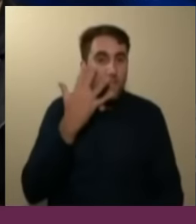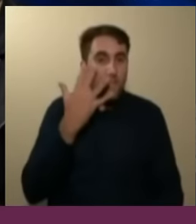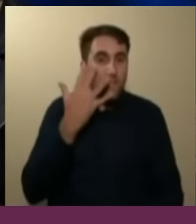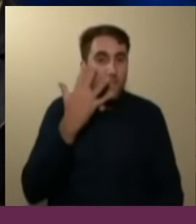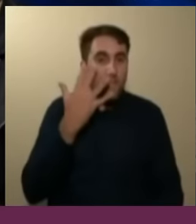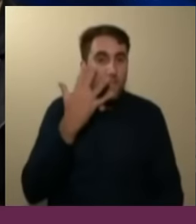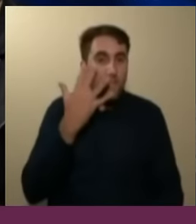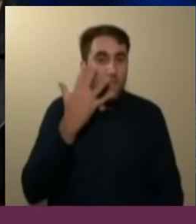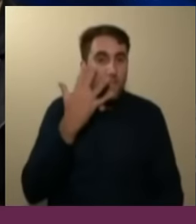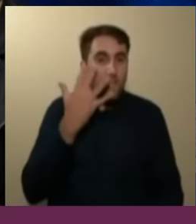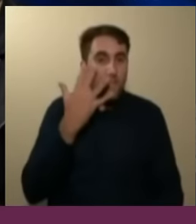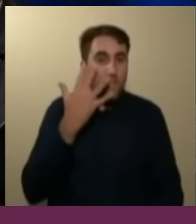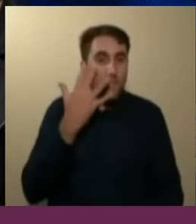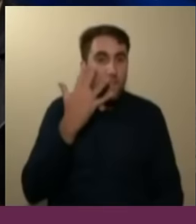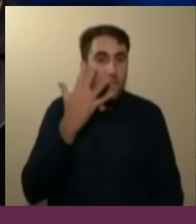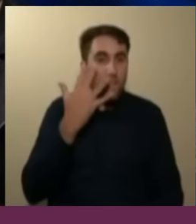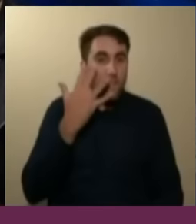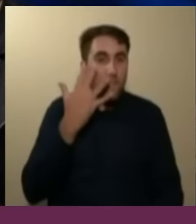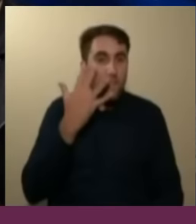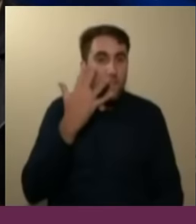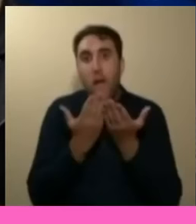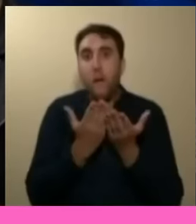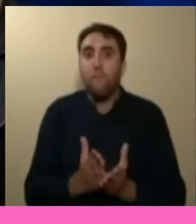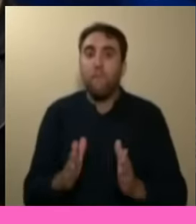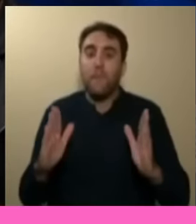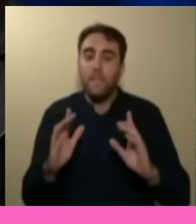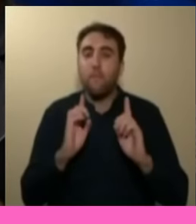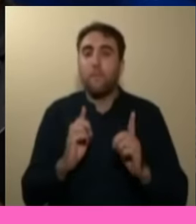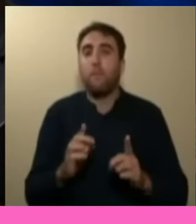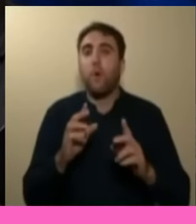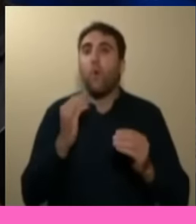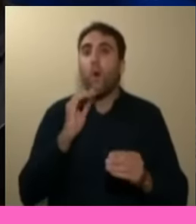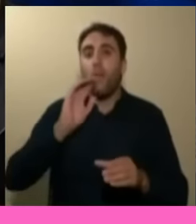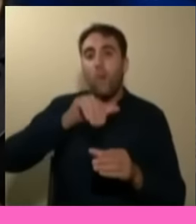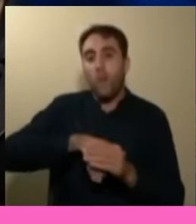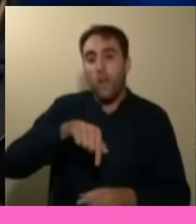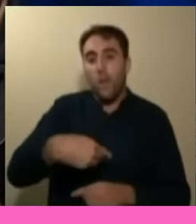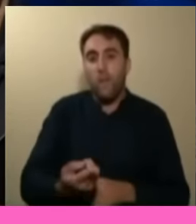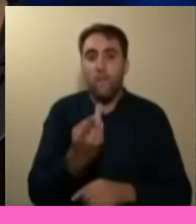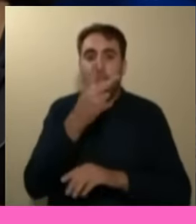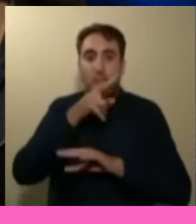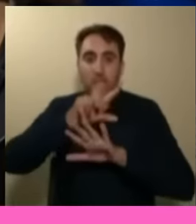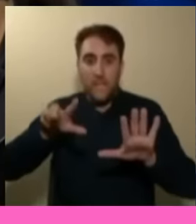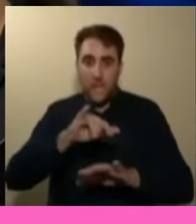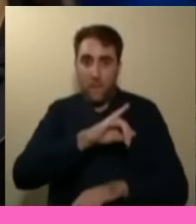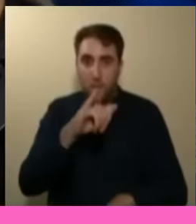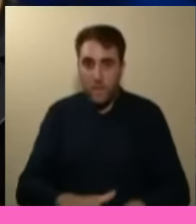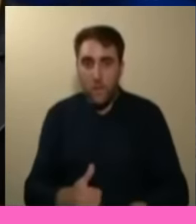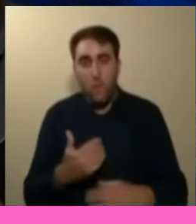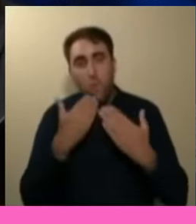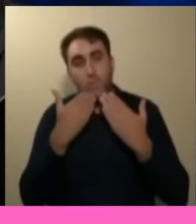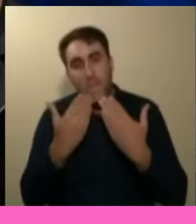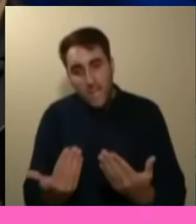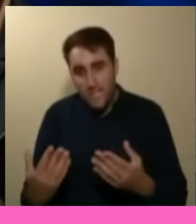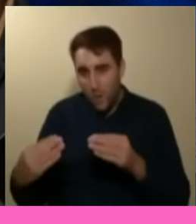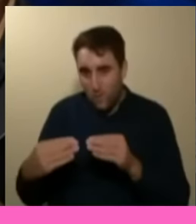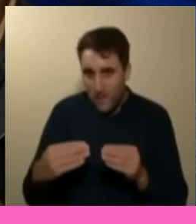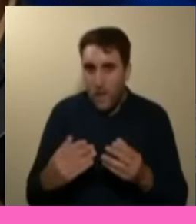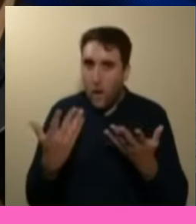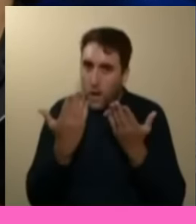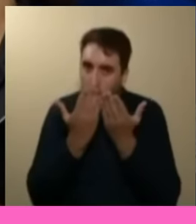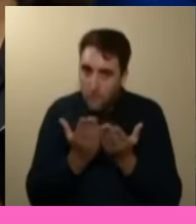Penadez del Partido Nacional, que comenzará exponiendo sobre qué votar el 27 de marzo. Muchas gracias, Evelyn. Y bueno, justamente